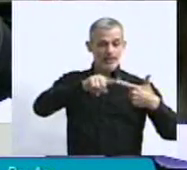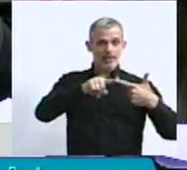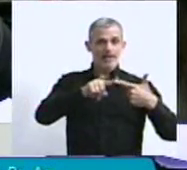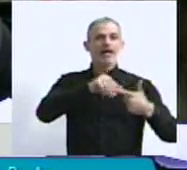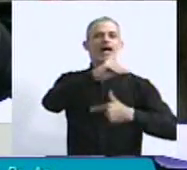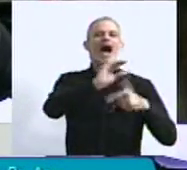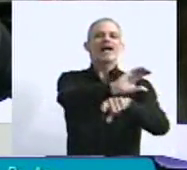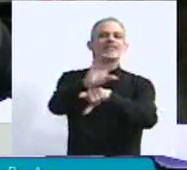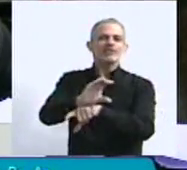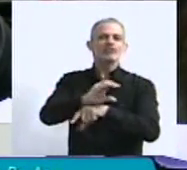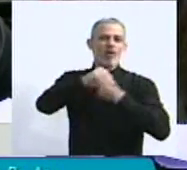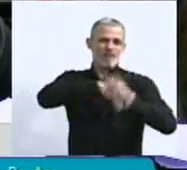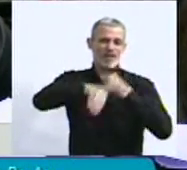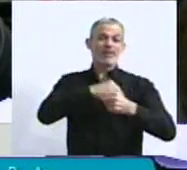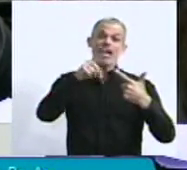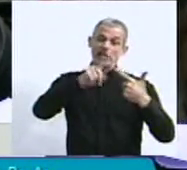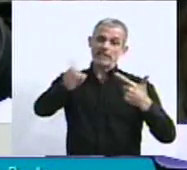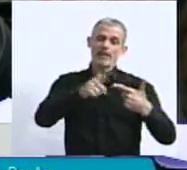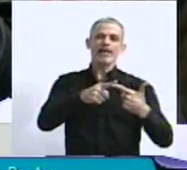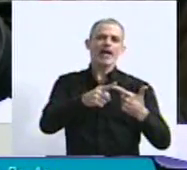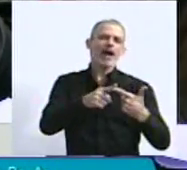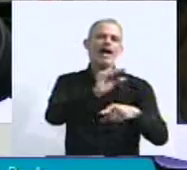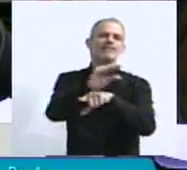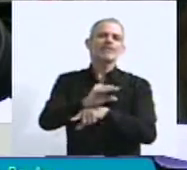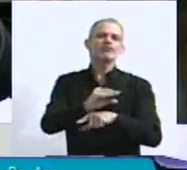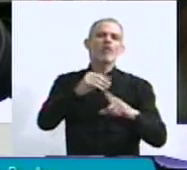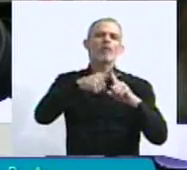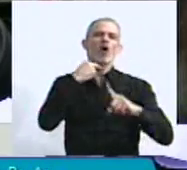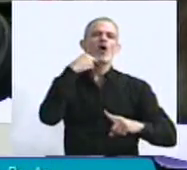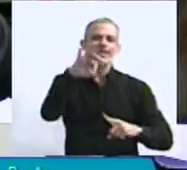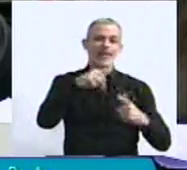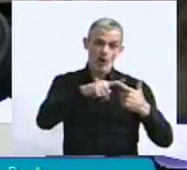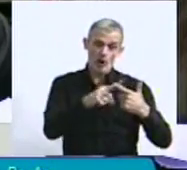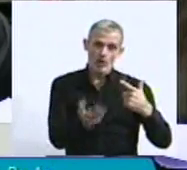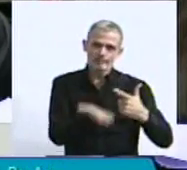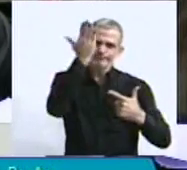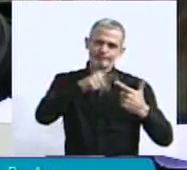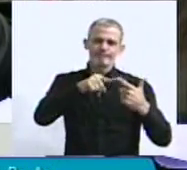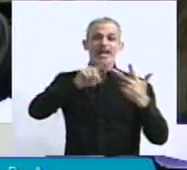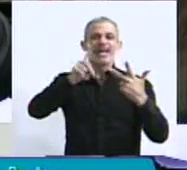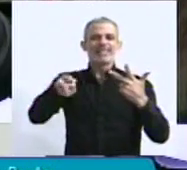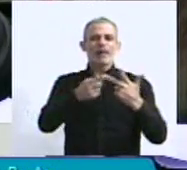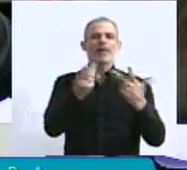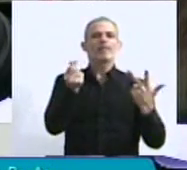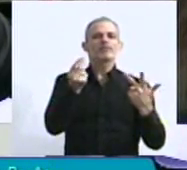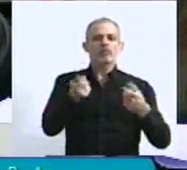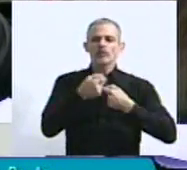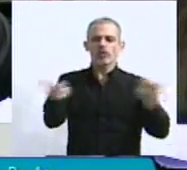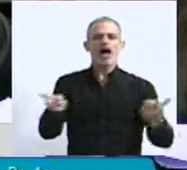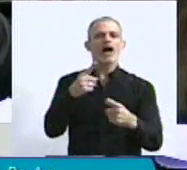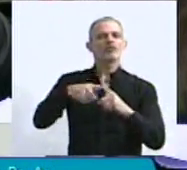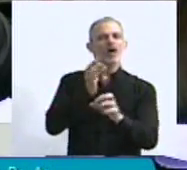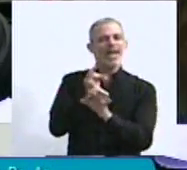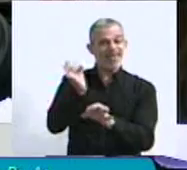asignaciones familiares en el marco de la implementación de la asignación universal por hijo y el incremento del presupuesto educativo en